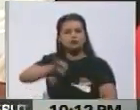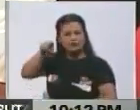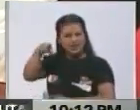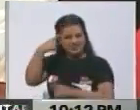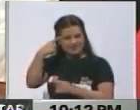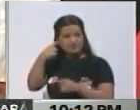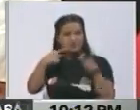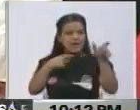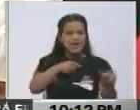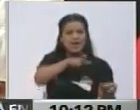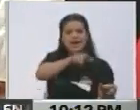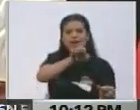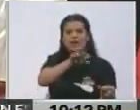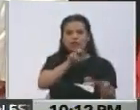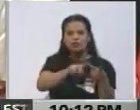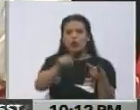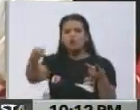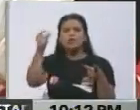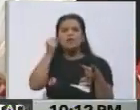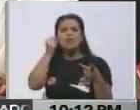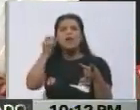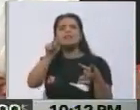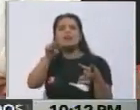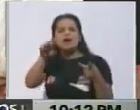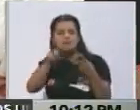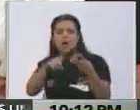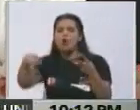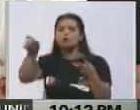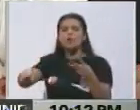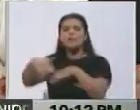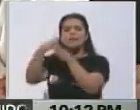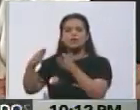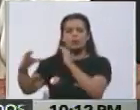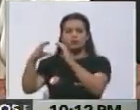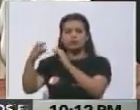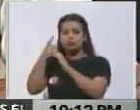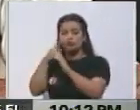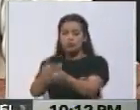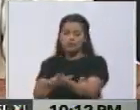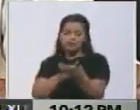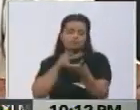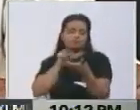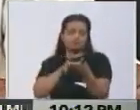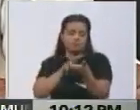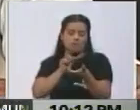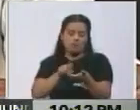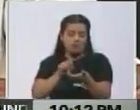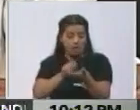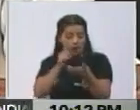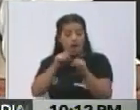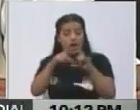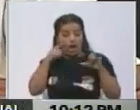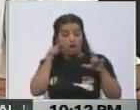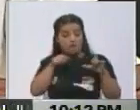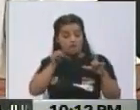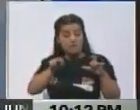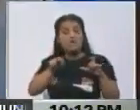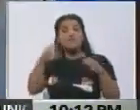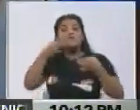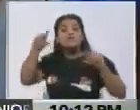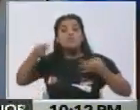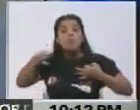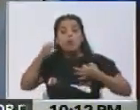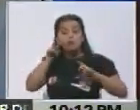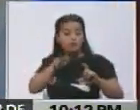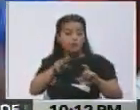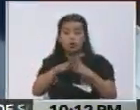Ernesto, Tania, Luis José, por Periscope, ¿verdad? Nos metimos rácata y pudimos ver toda la transmisión por Periscope.